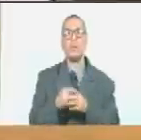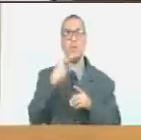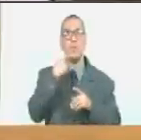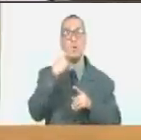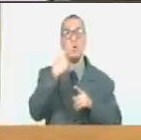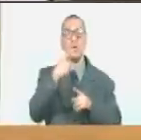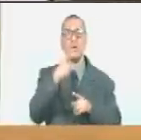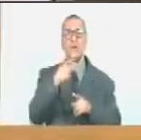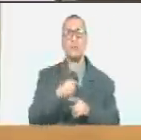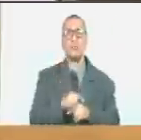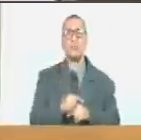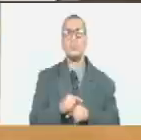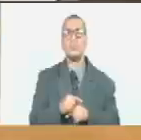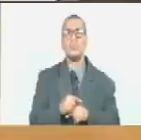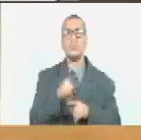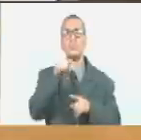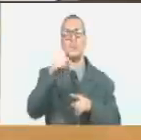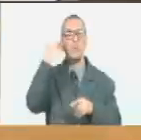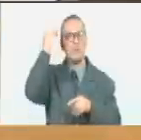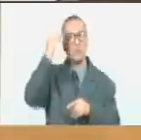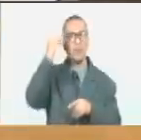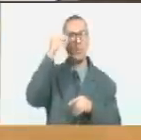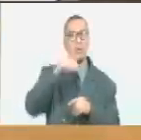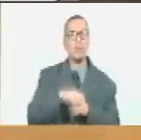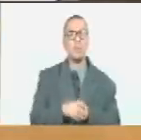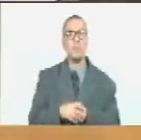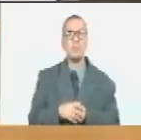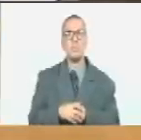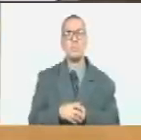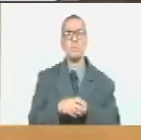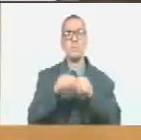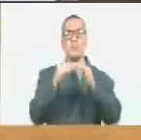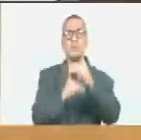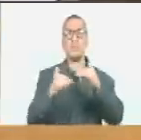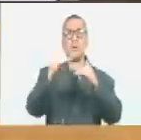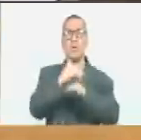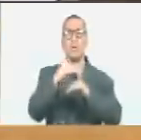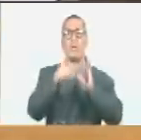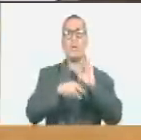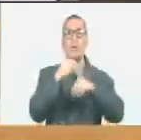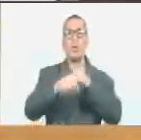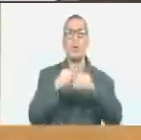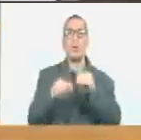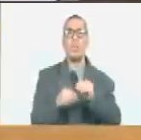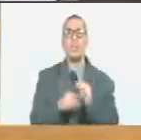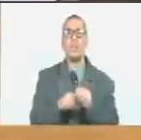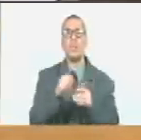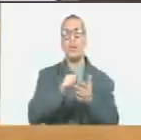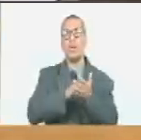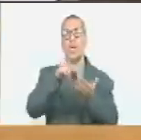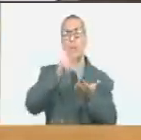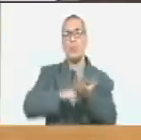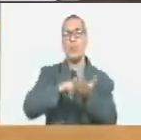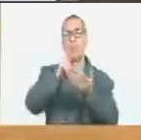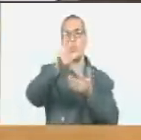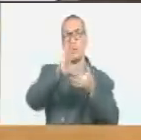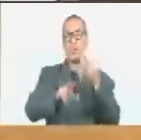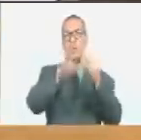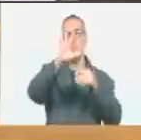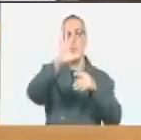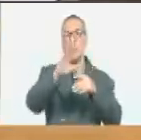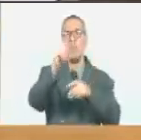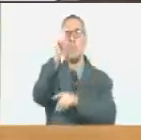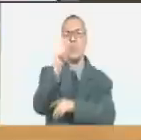someter a consideración el levantamiento de la sanción correspondiente a la aprobación del artículo quinto.